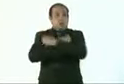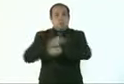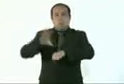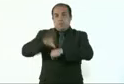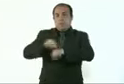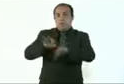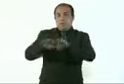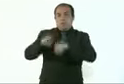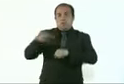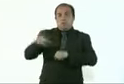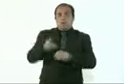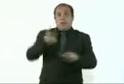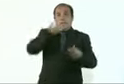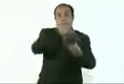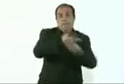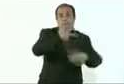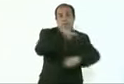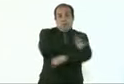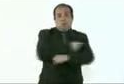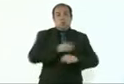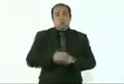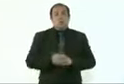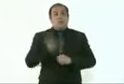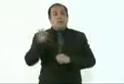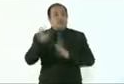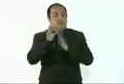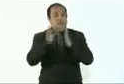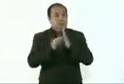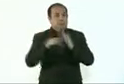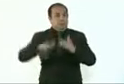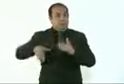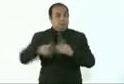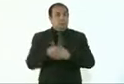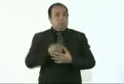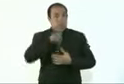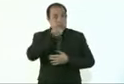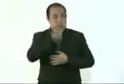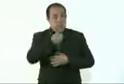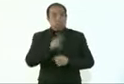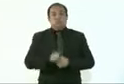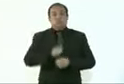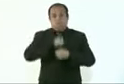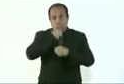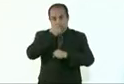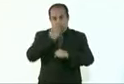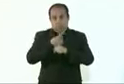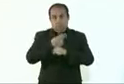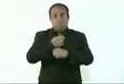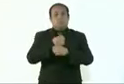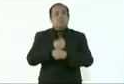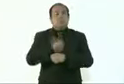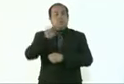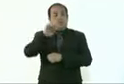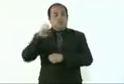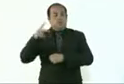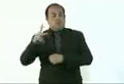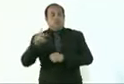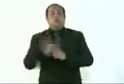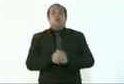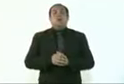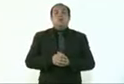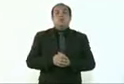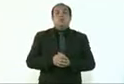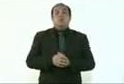irse a vacunar durante estas fechas. Obviamente la Secretaría de Educación Pública va a dar todas